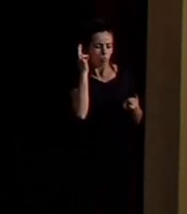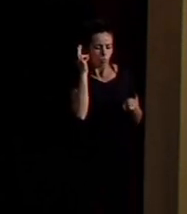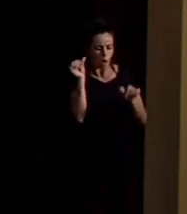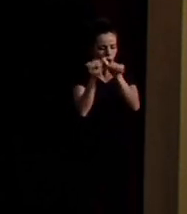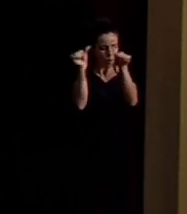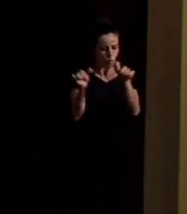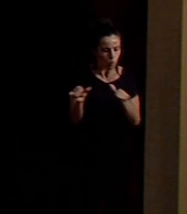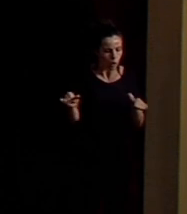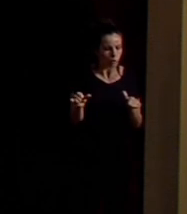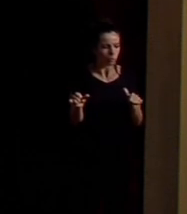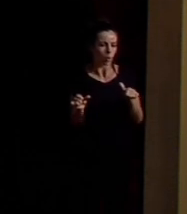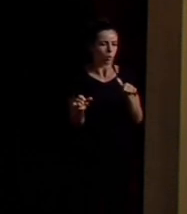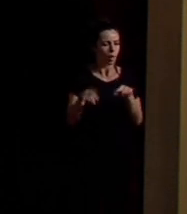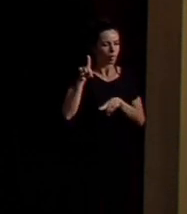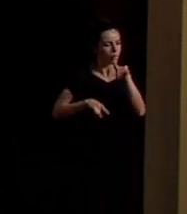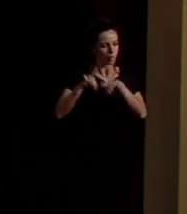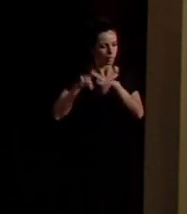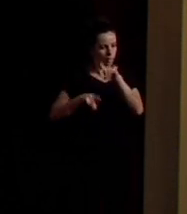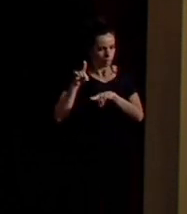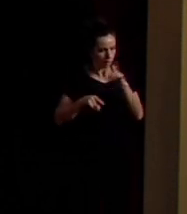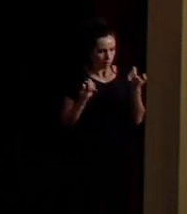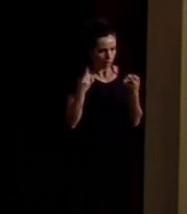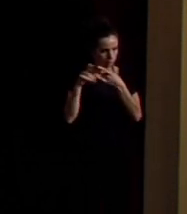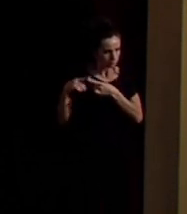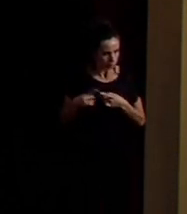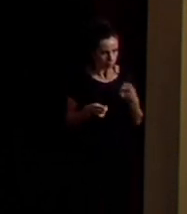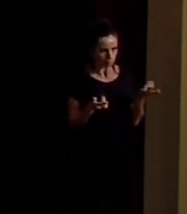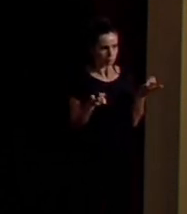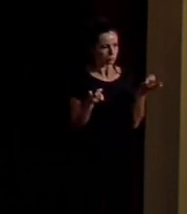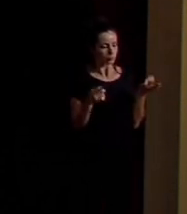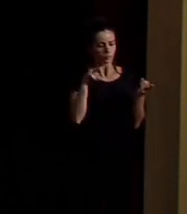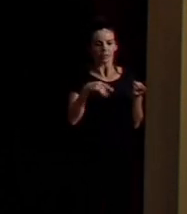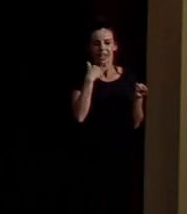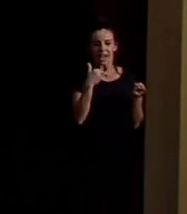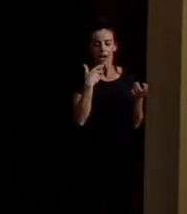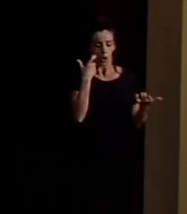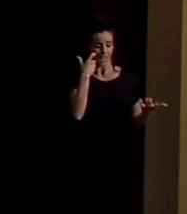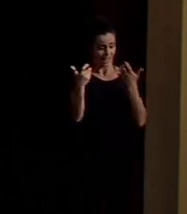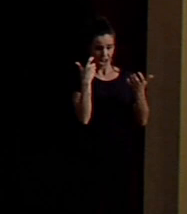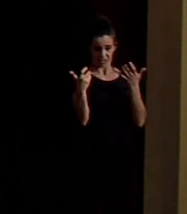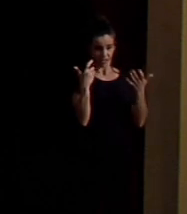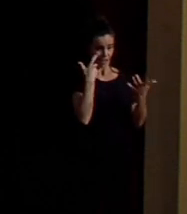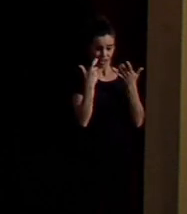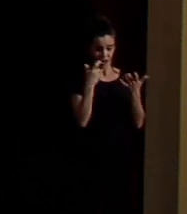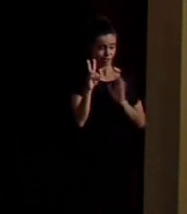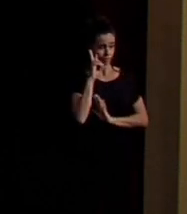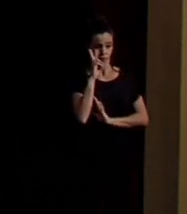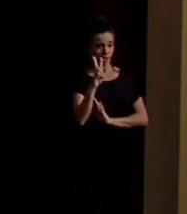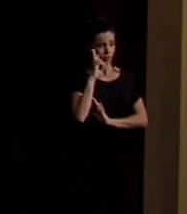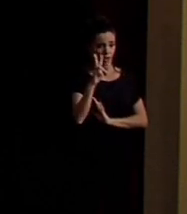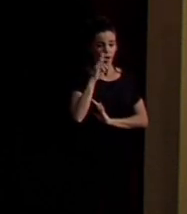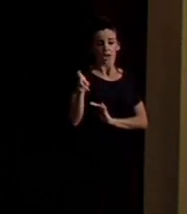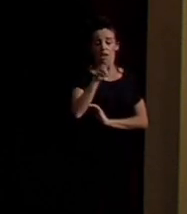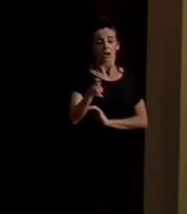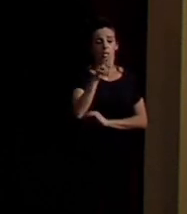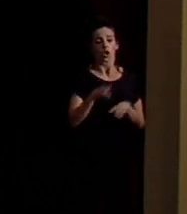como cuerpos subalternos, ¿no? Algo que es una constante en la historia del arte, sin ir más lejos, y que vemos cómo se sigue